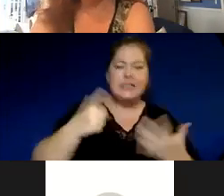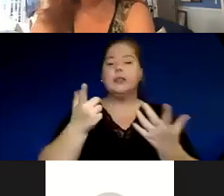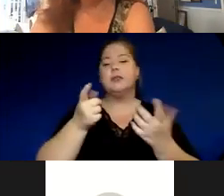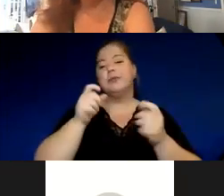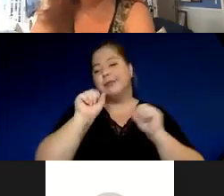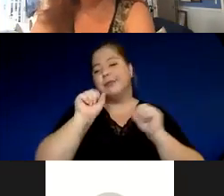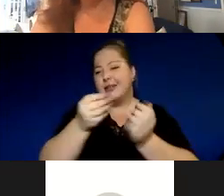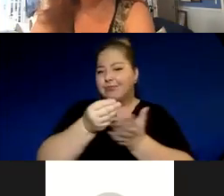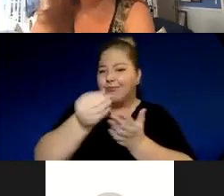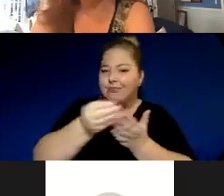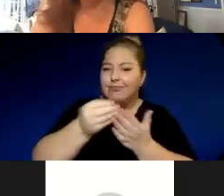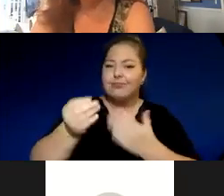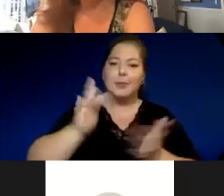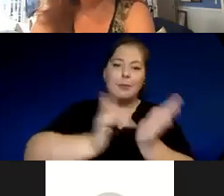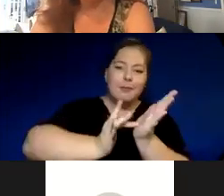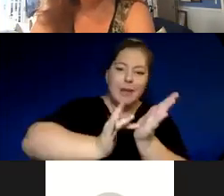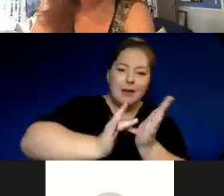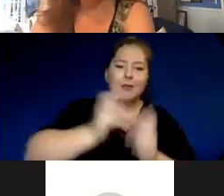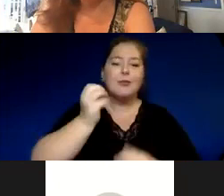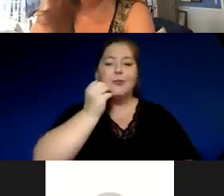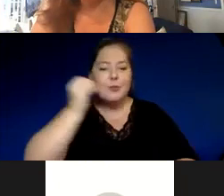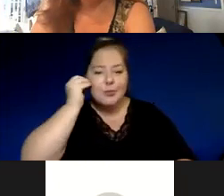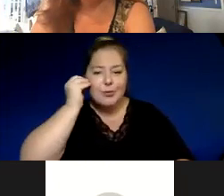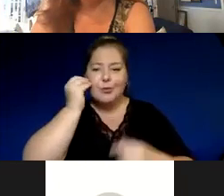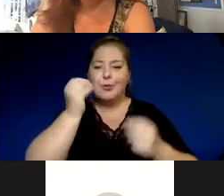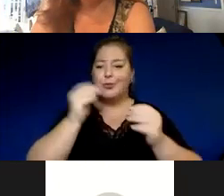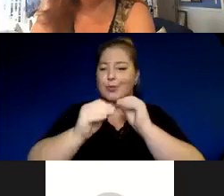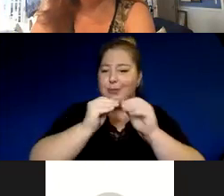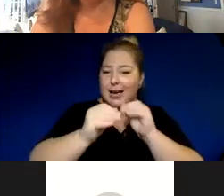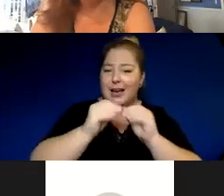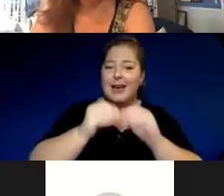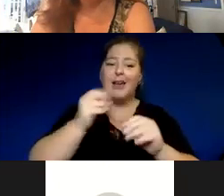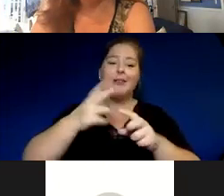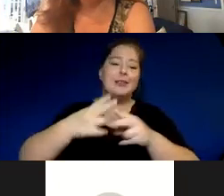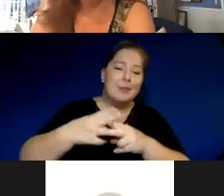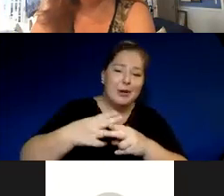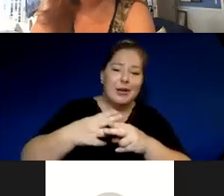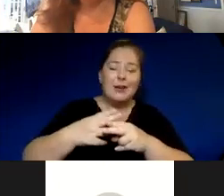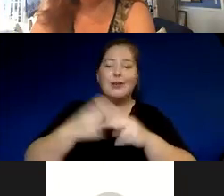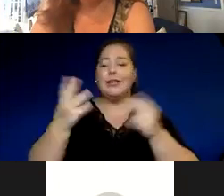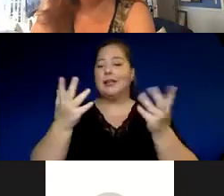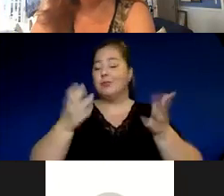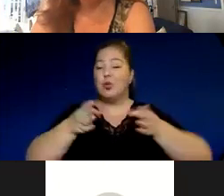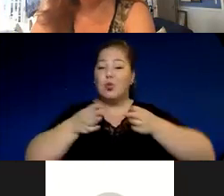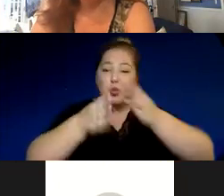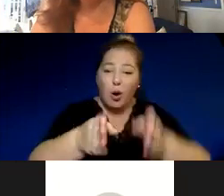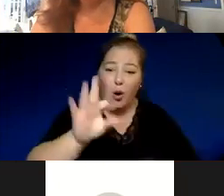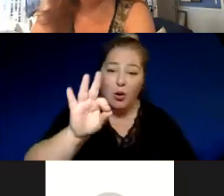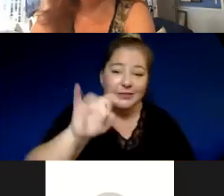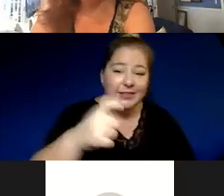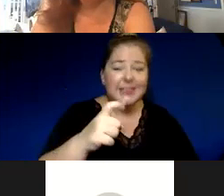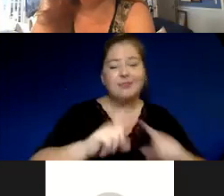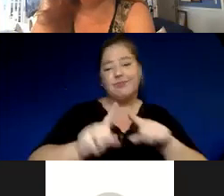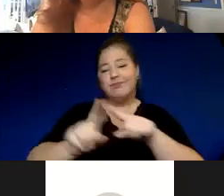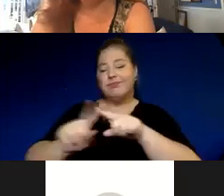para ayudar con infraestructura pública. Esto es algo sumamente importante porque cada vez que hay un desastre de este tipo,